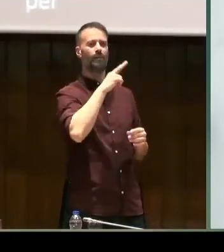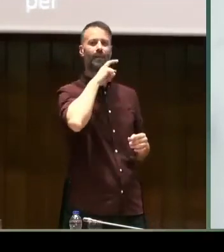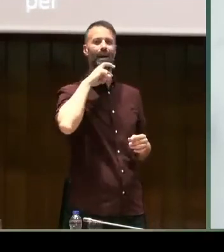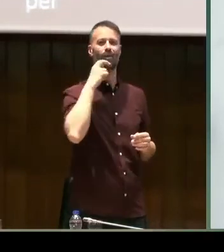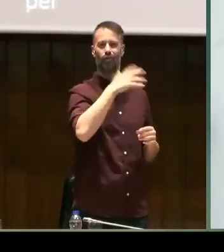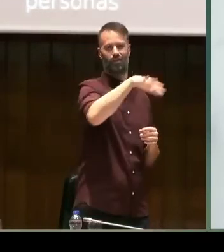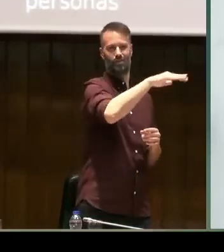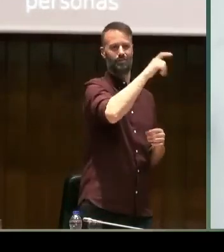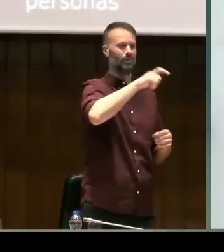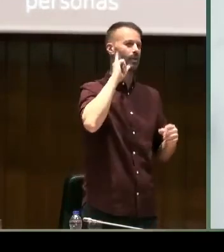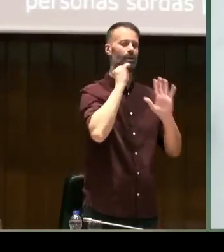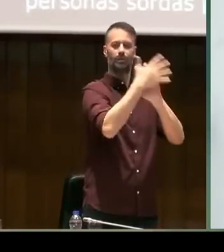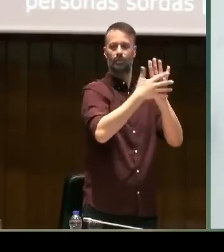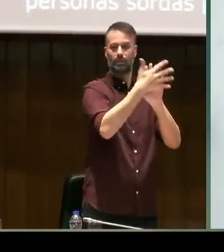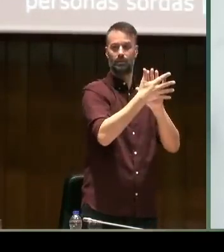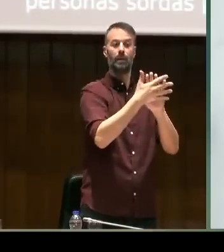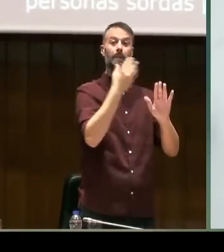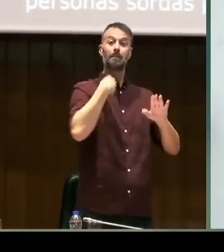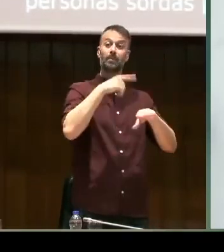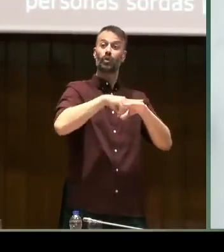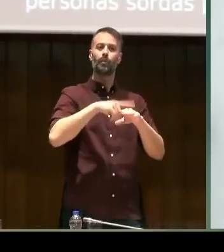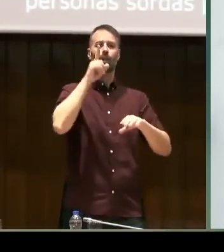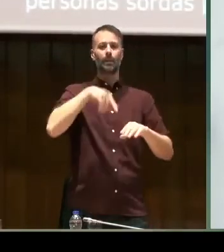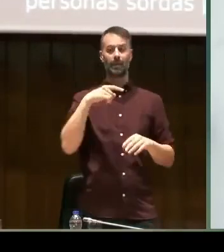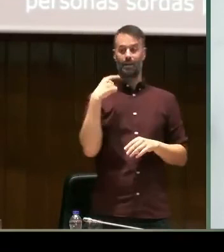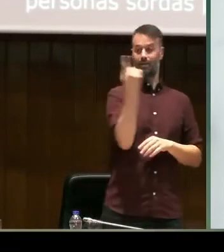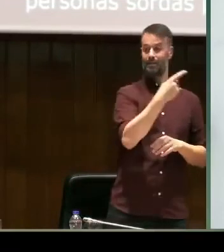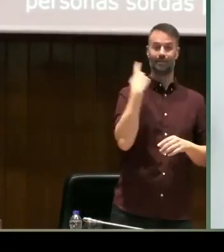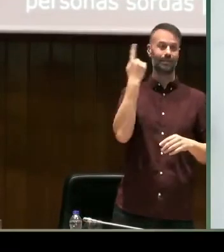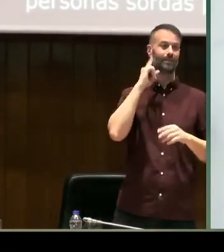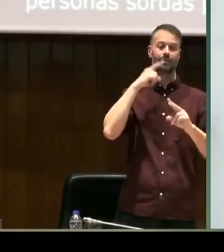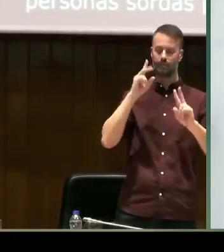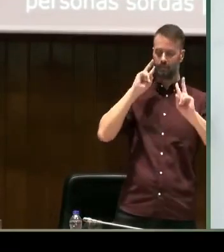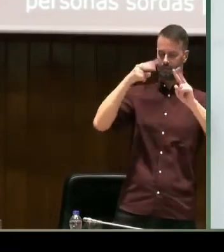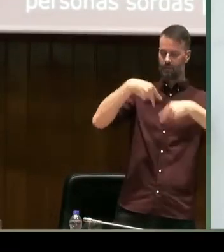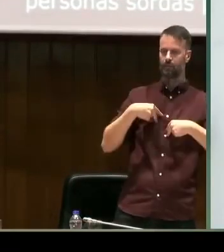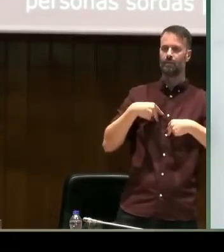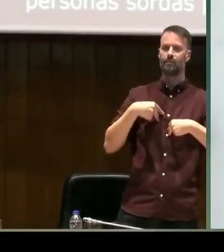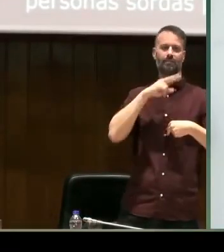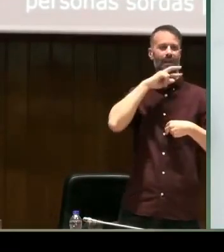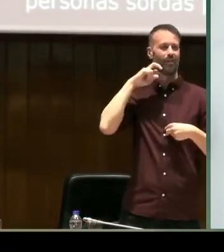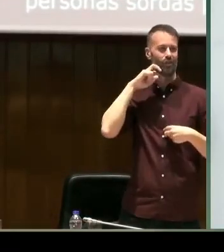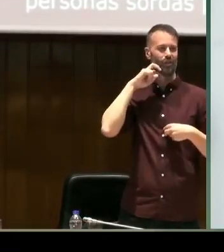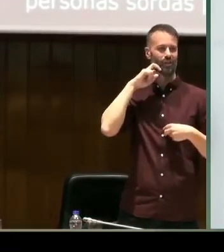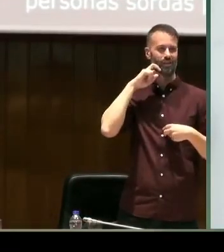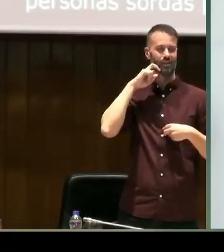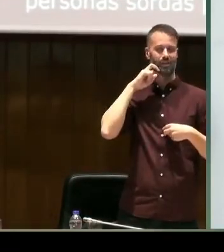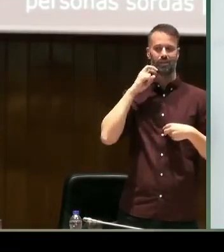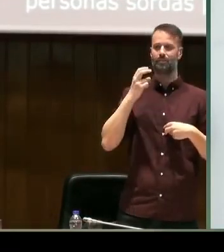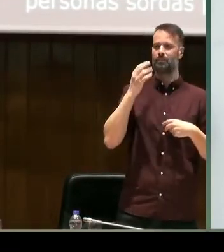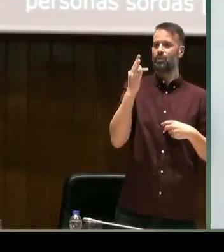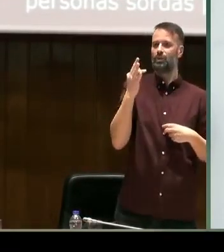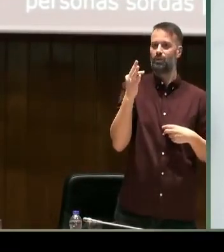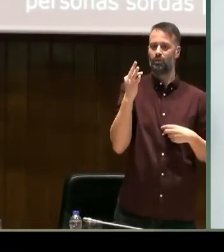la sociedad, además, perciba el valor de las personas sordas y de las lenguas de signos. Y de forma paralela, que las propias personas sordas tengan